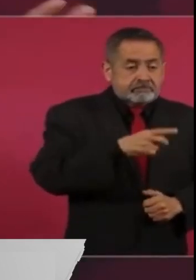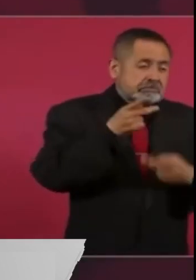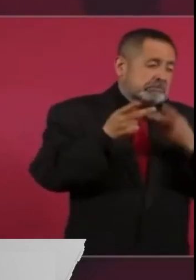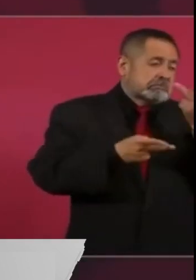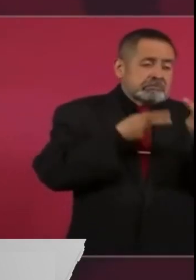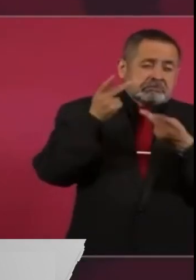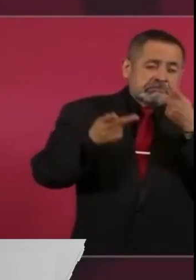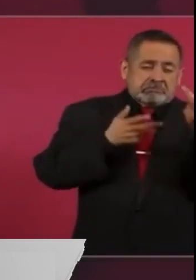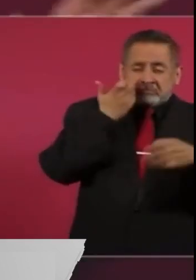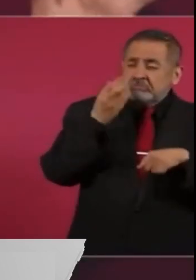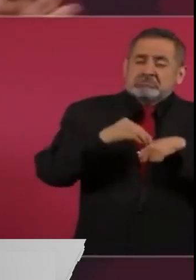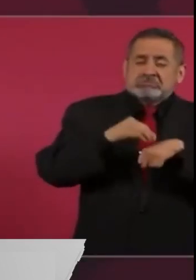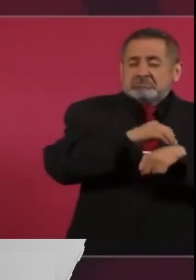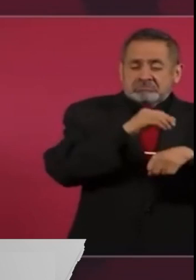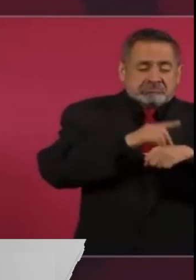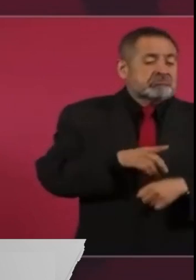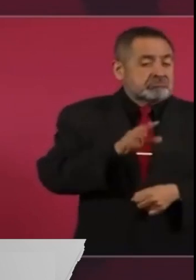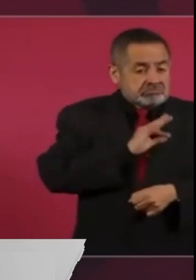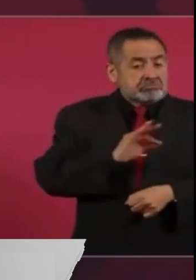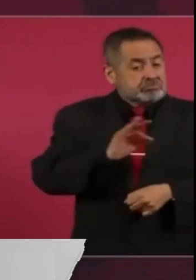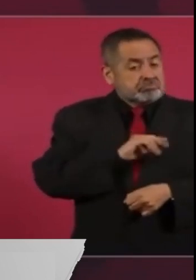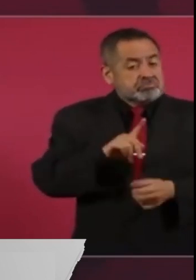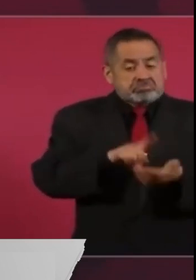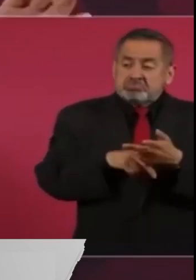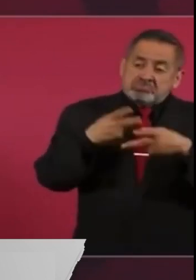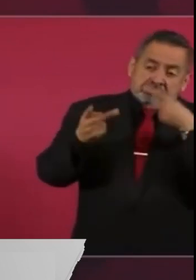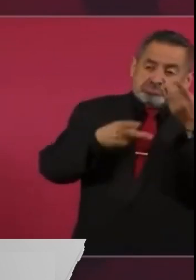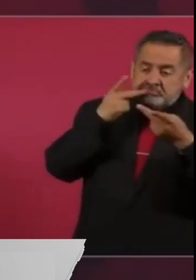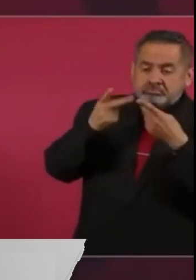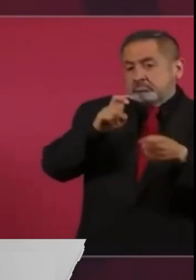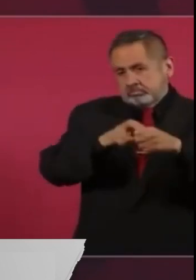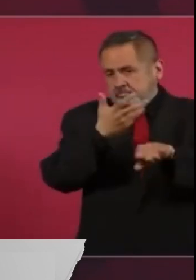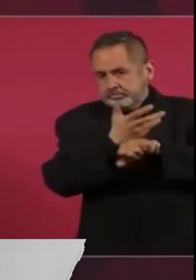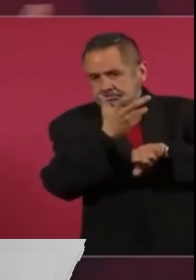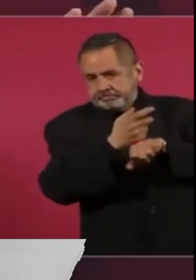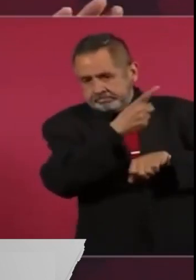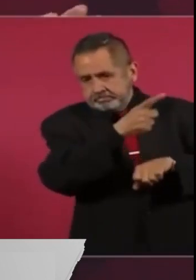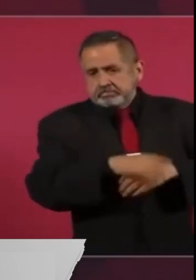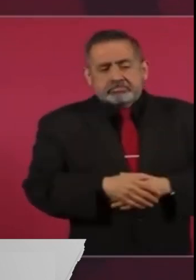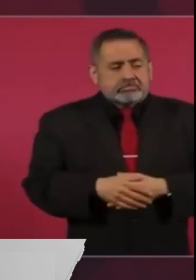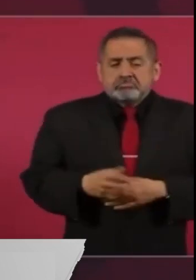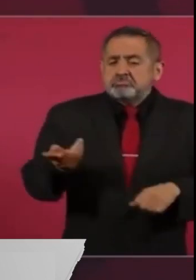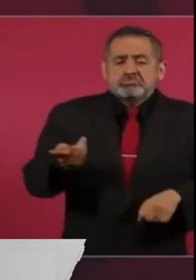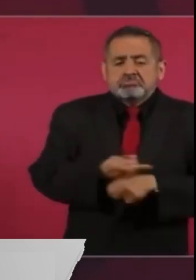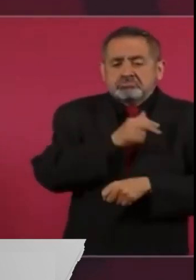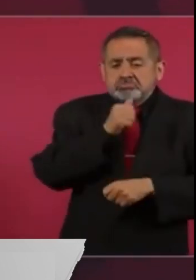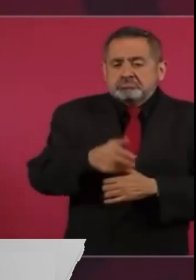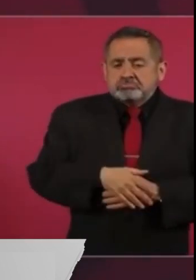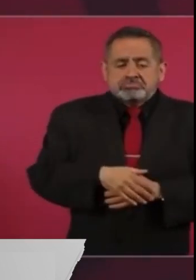sea, pueden difamar en Estados Unidos y no pasa nada.